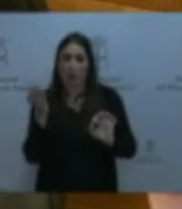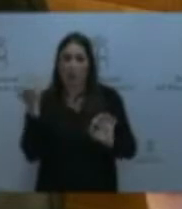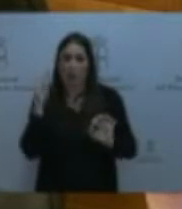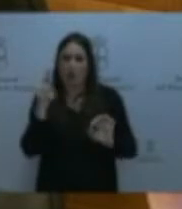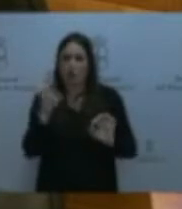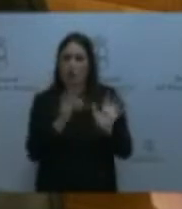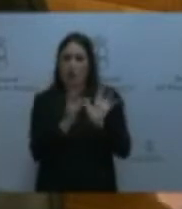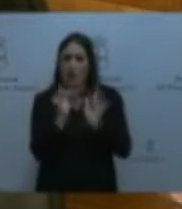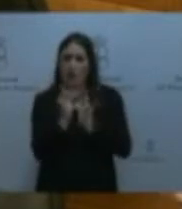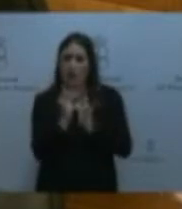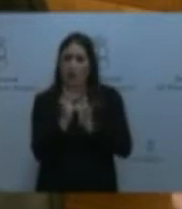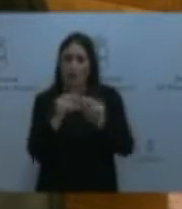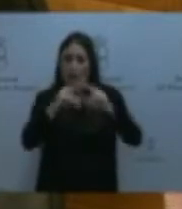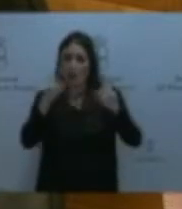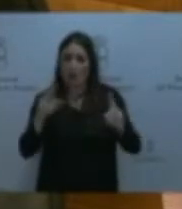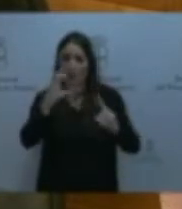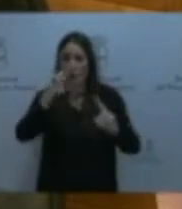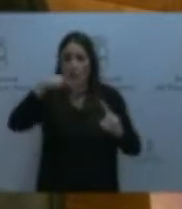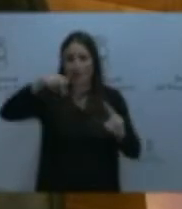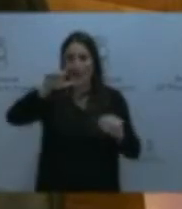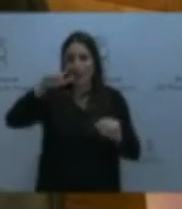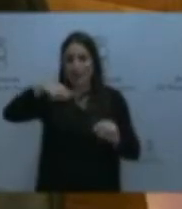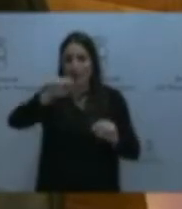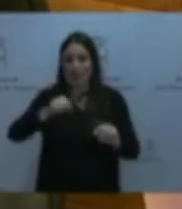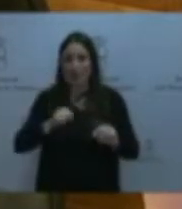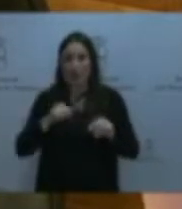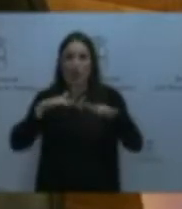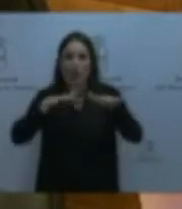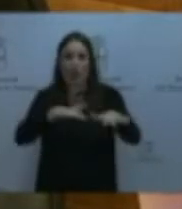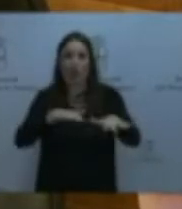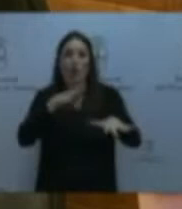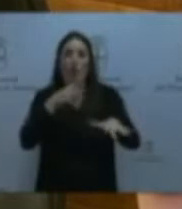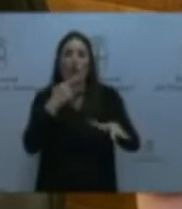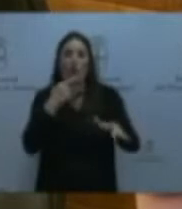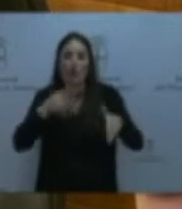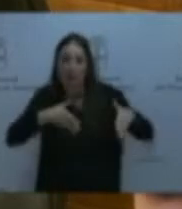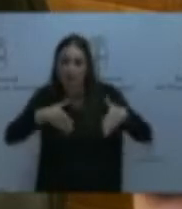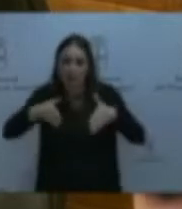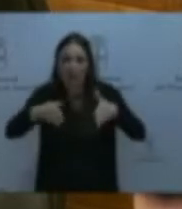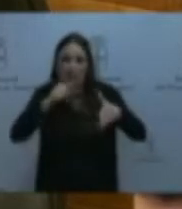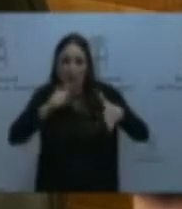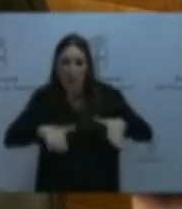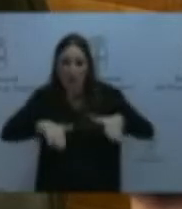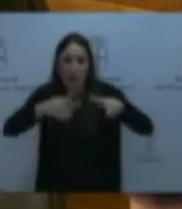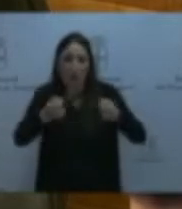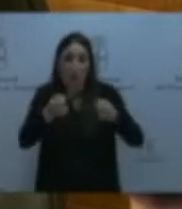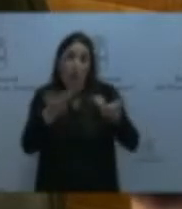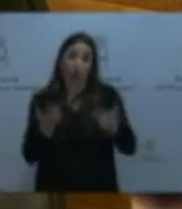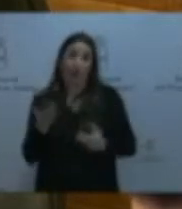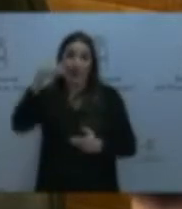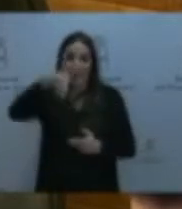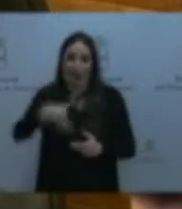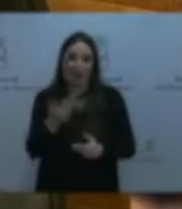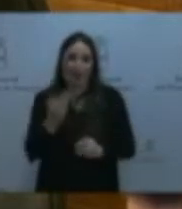de abril en el puente de Cornellana, en Salas, para denunciar la falta del caudal del río Narcea, que impedía el remonte de los salmones. En